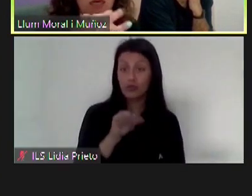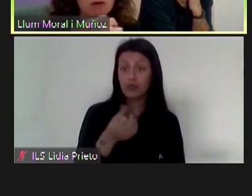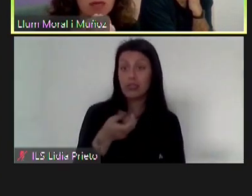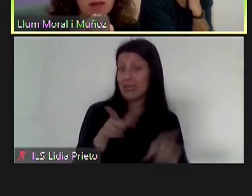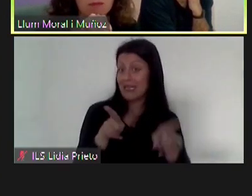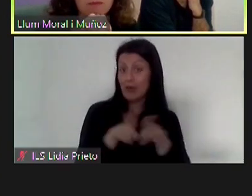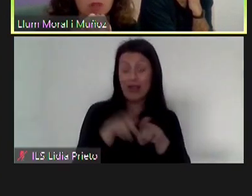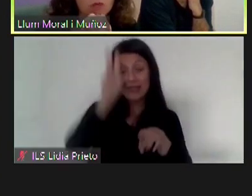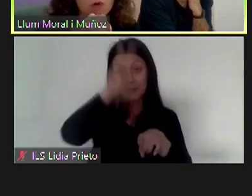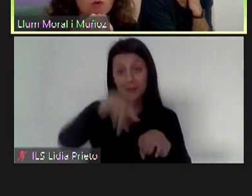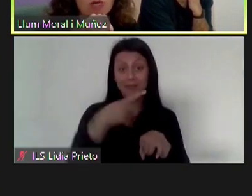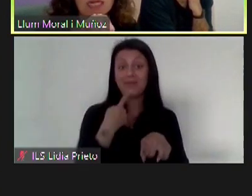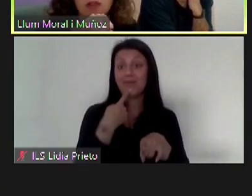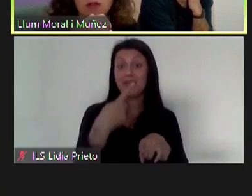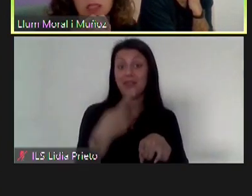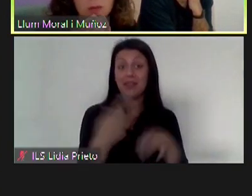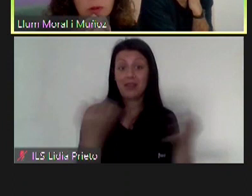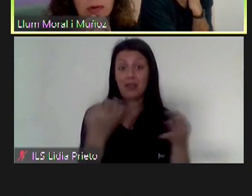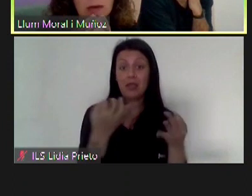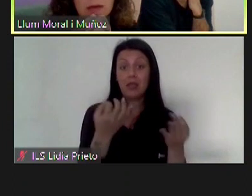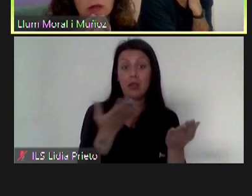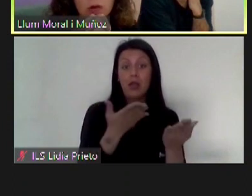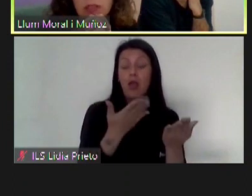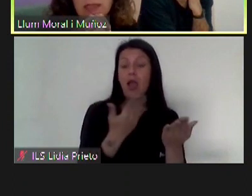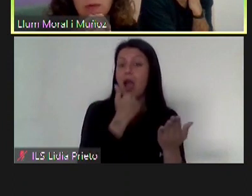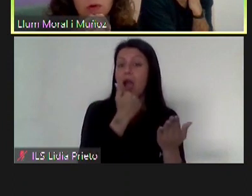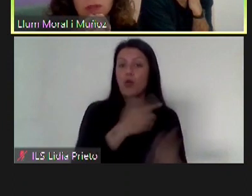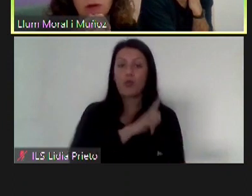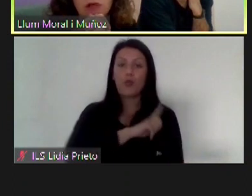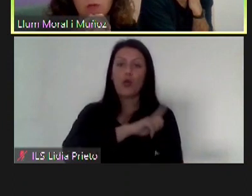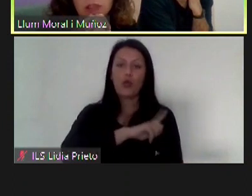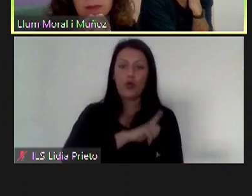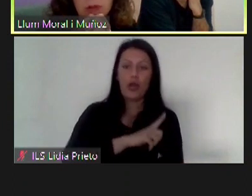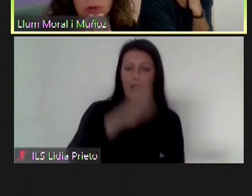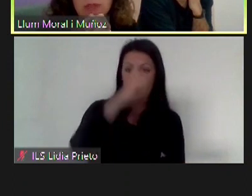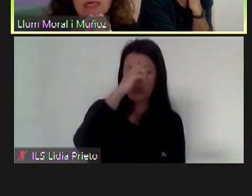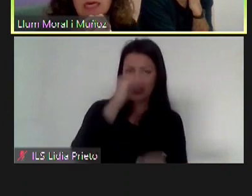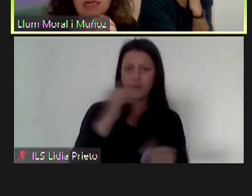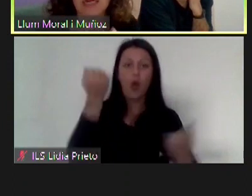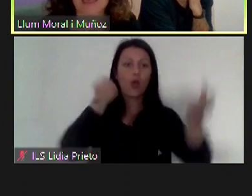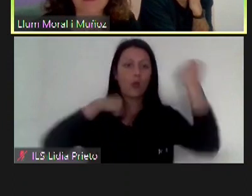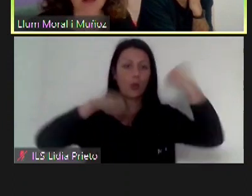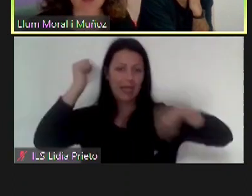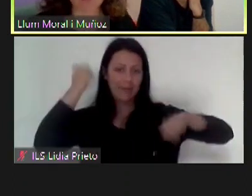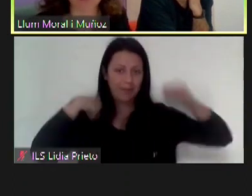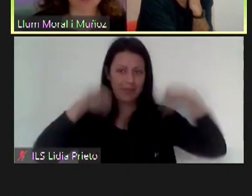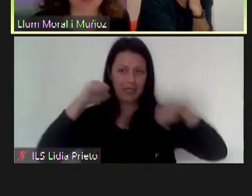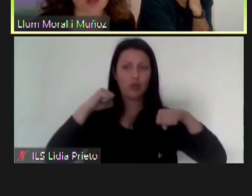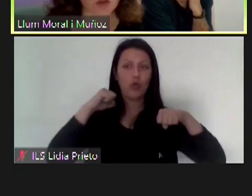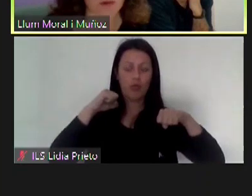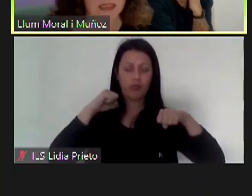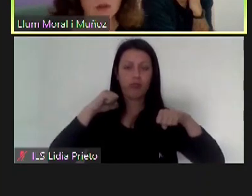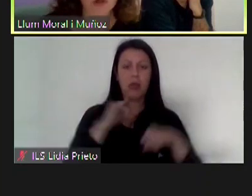mental como una alteración de tipo emocional, cognitivo y o del comportamiento, en el que quedan afectados